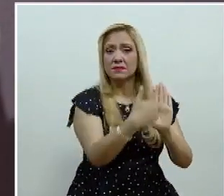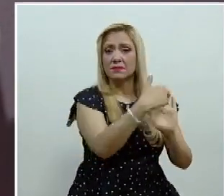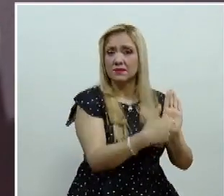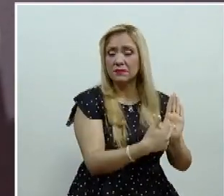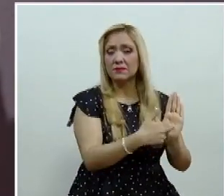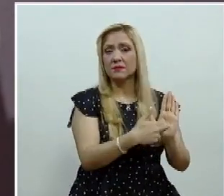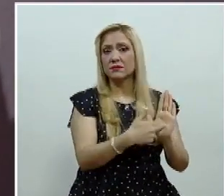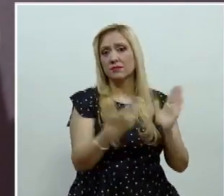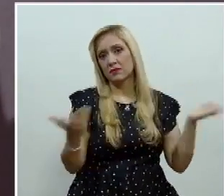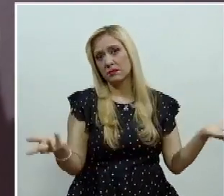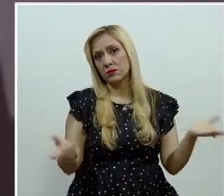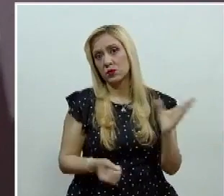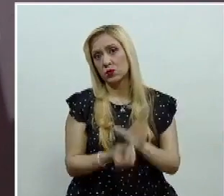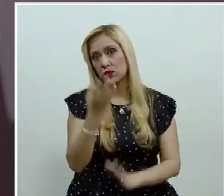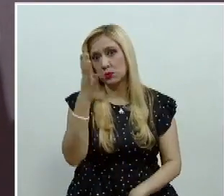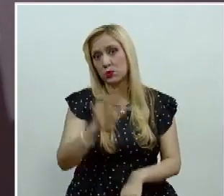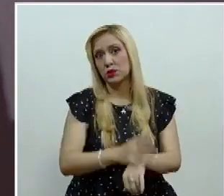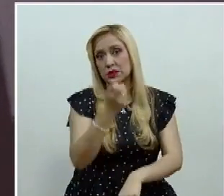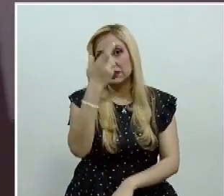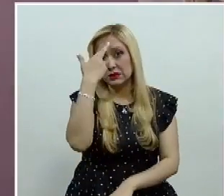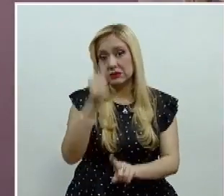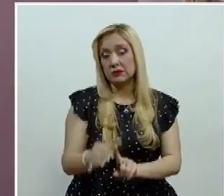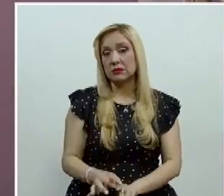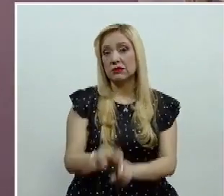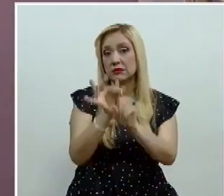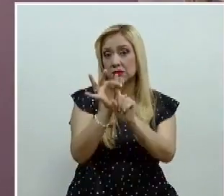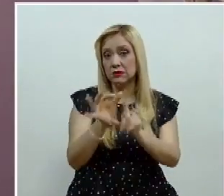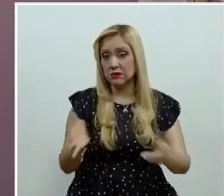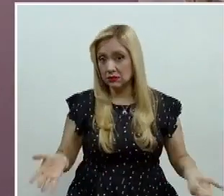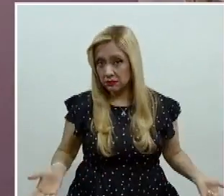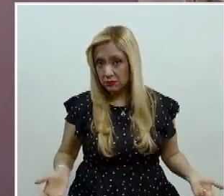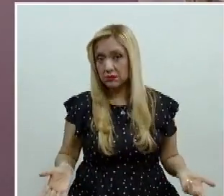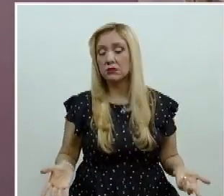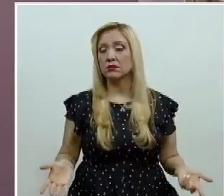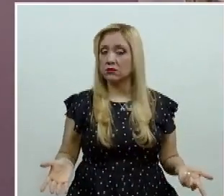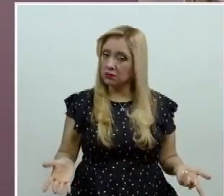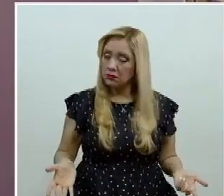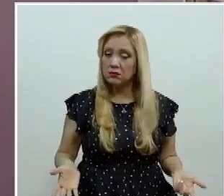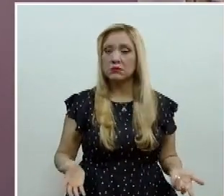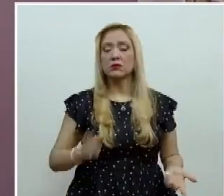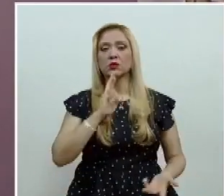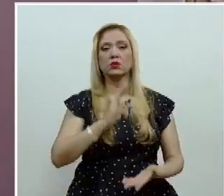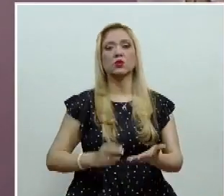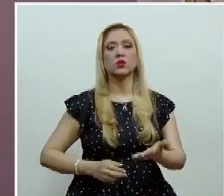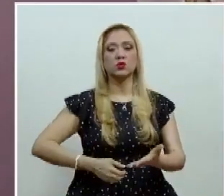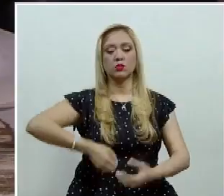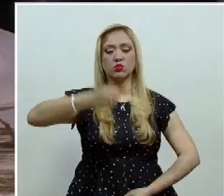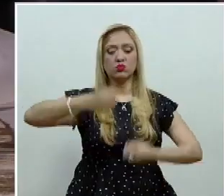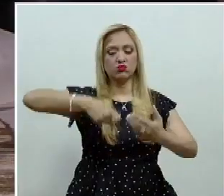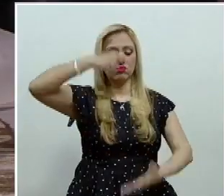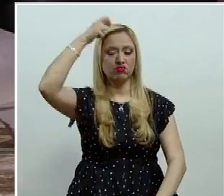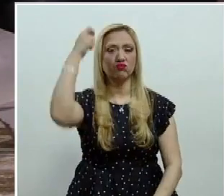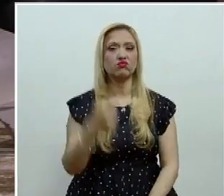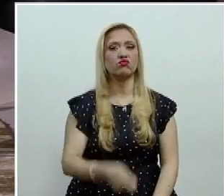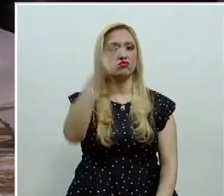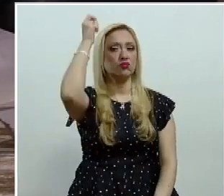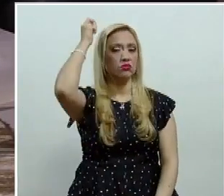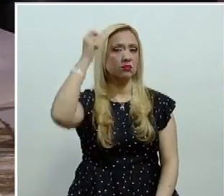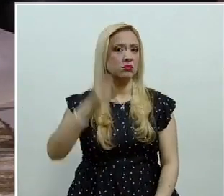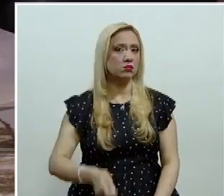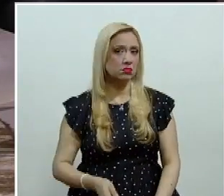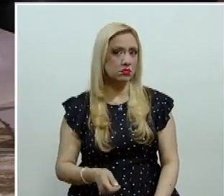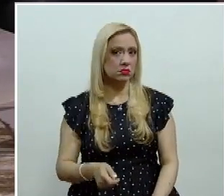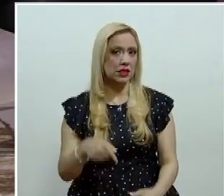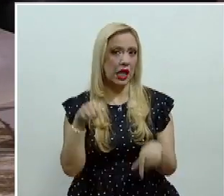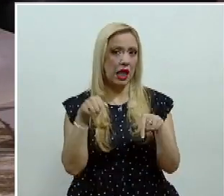protocolos, leyes, ha propuesto, vía jurisprudencia, no que la Corte haga leyes, pero con